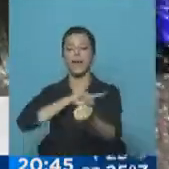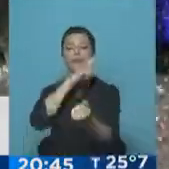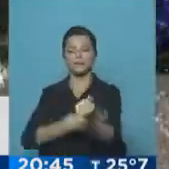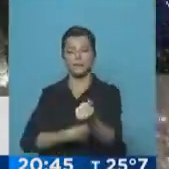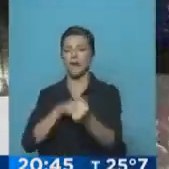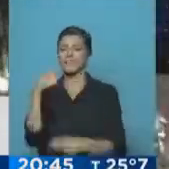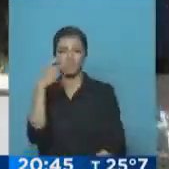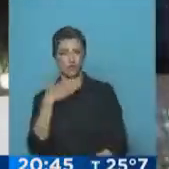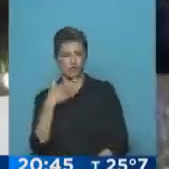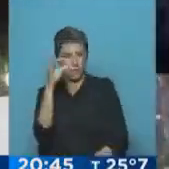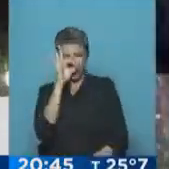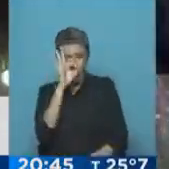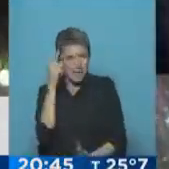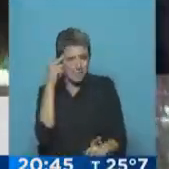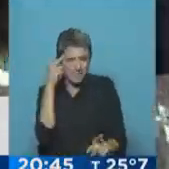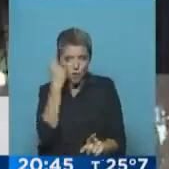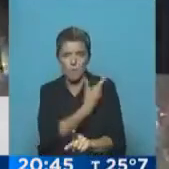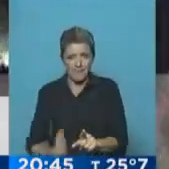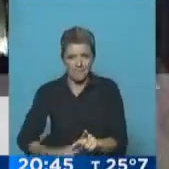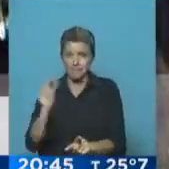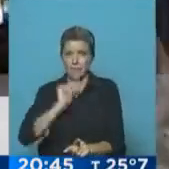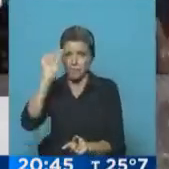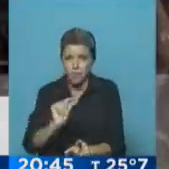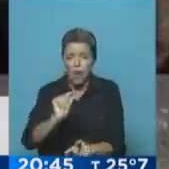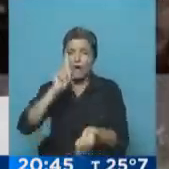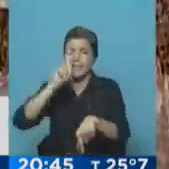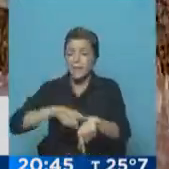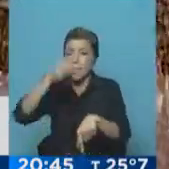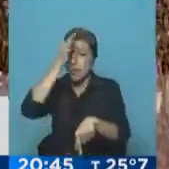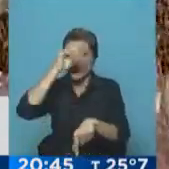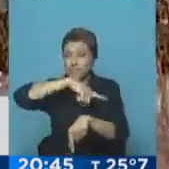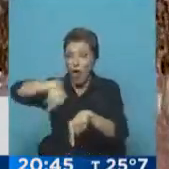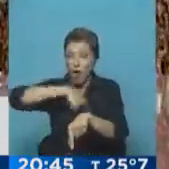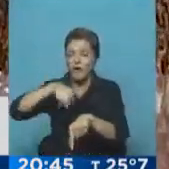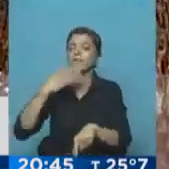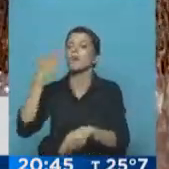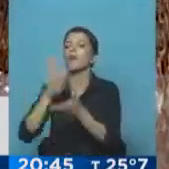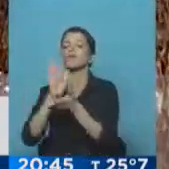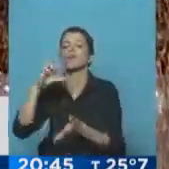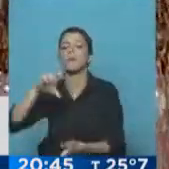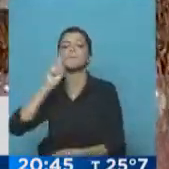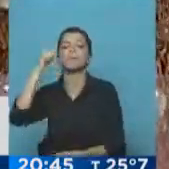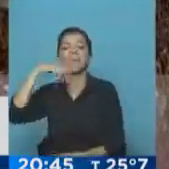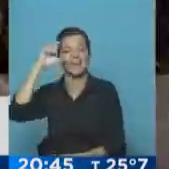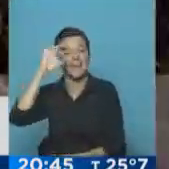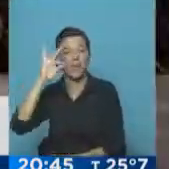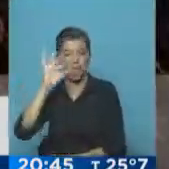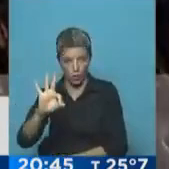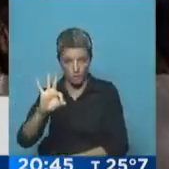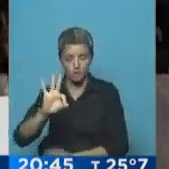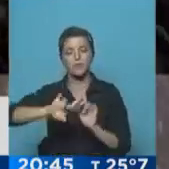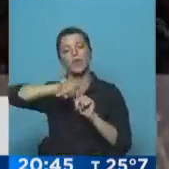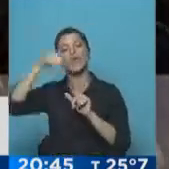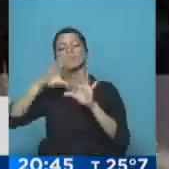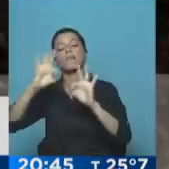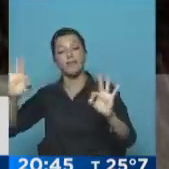pensé que iba a haber un presidente cautelar por 12 horas en nuestro país en referencia a Federico Pinedo, y otras frases que